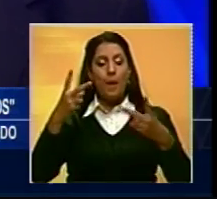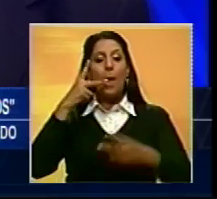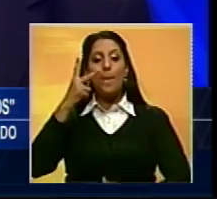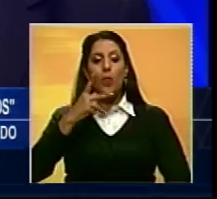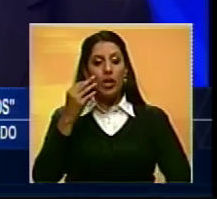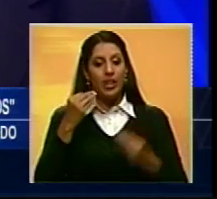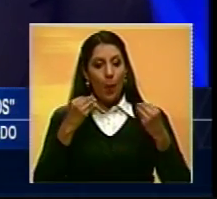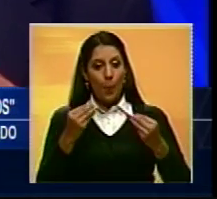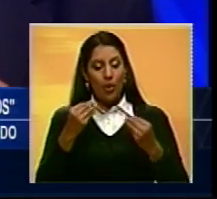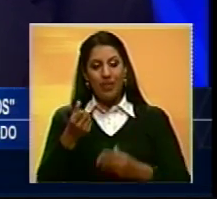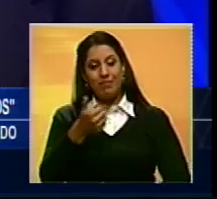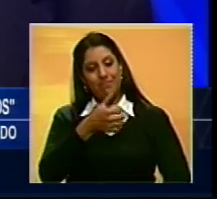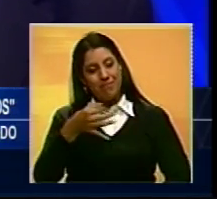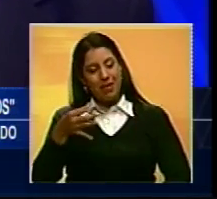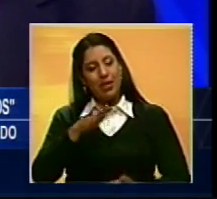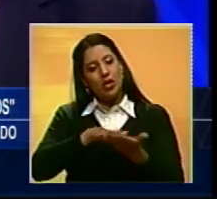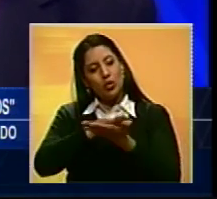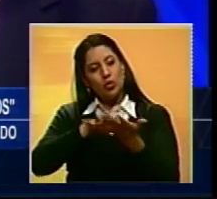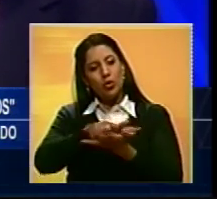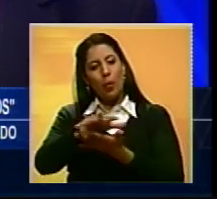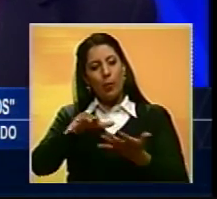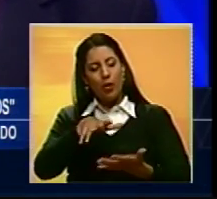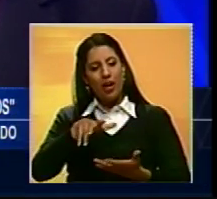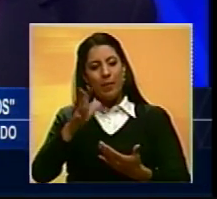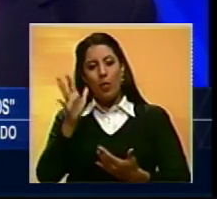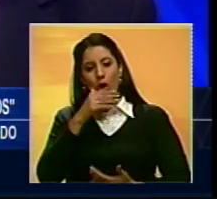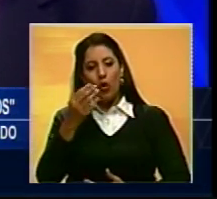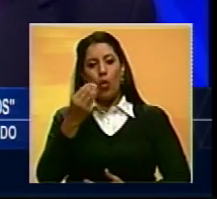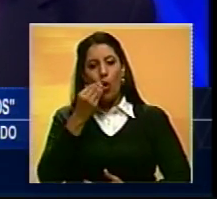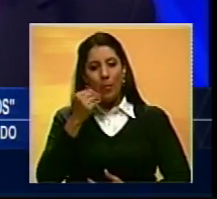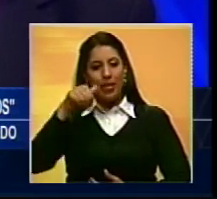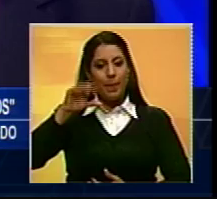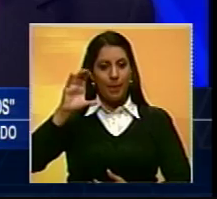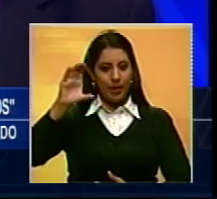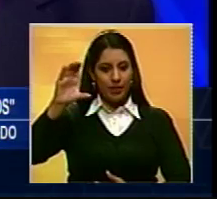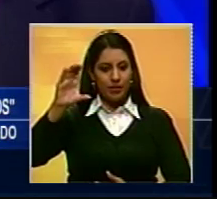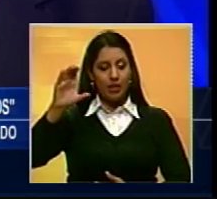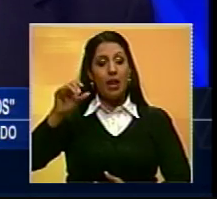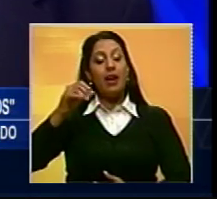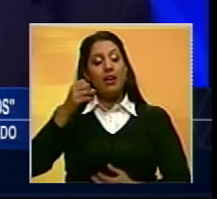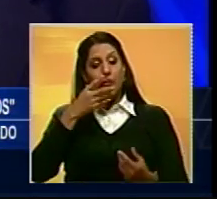políticas públicas eficaces para solucionar problemas de desabastecimiento en el país.